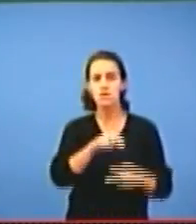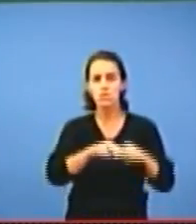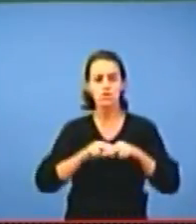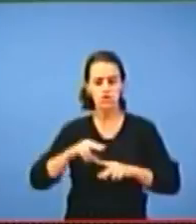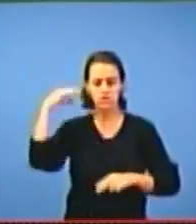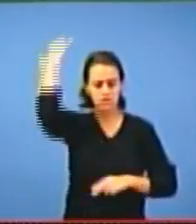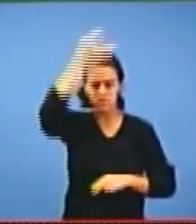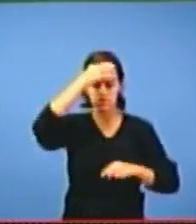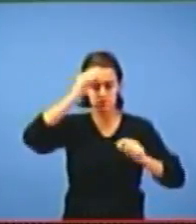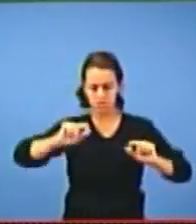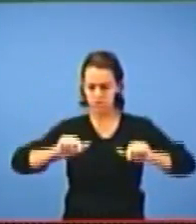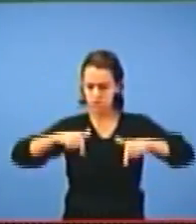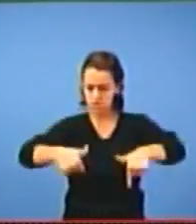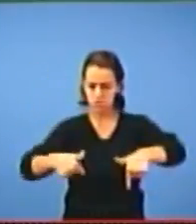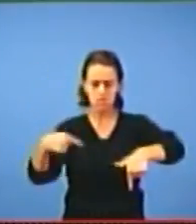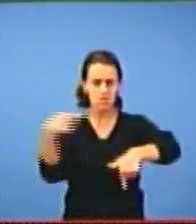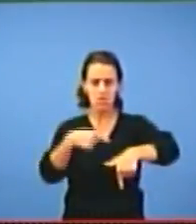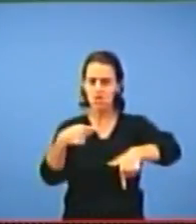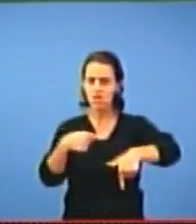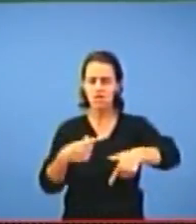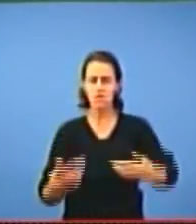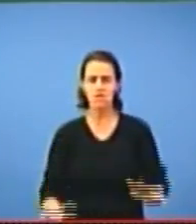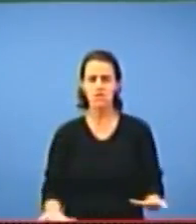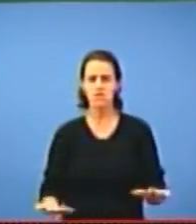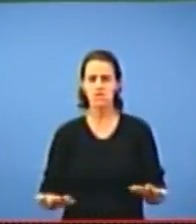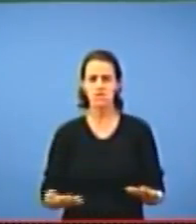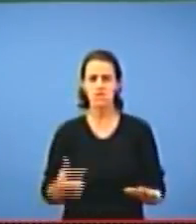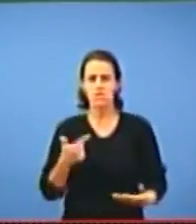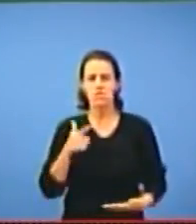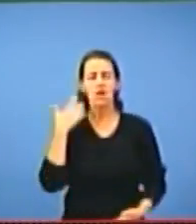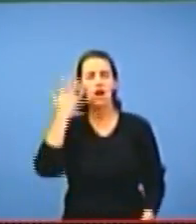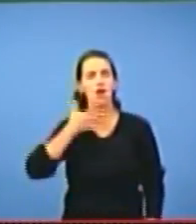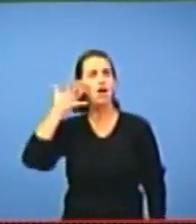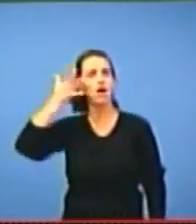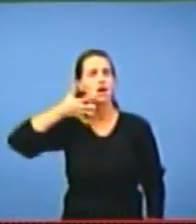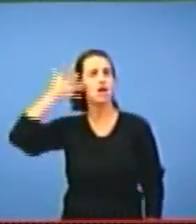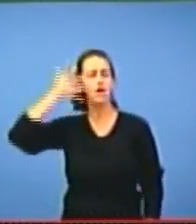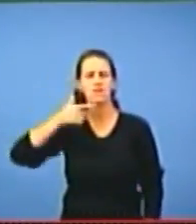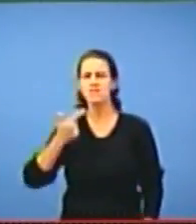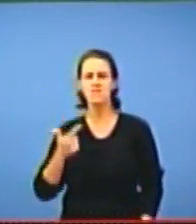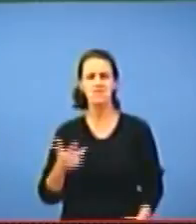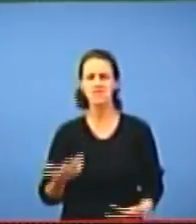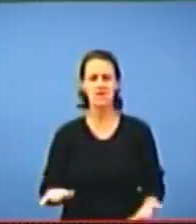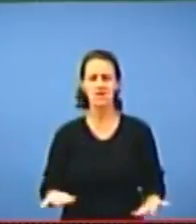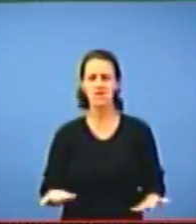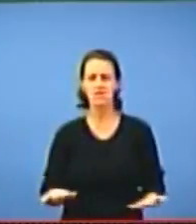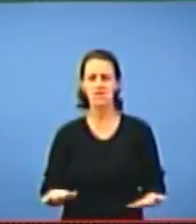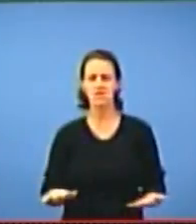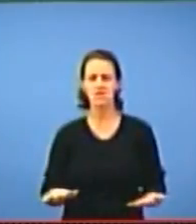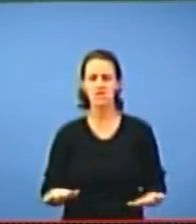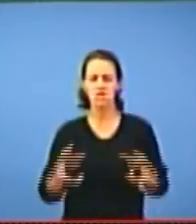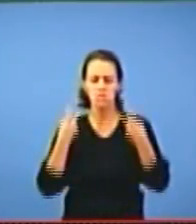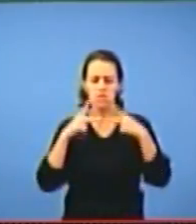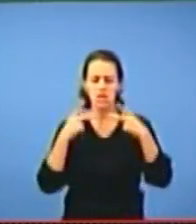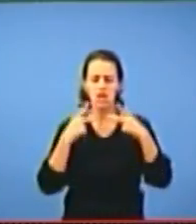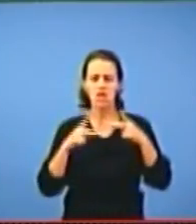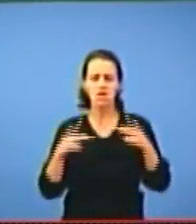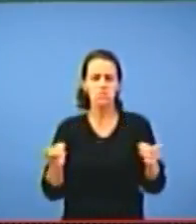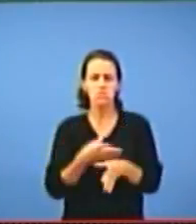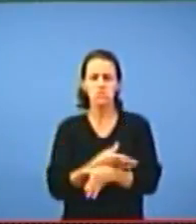Santo quiere operar en medio de la iglesia. No hay más discurso en nuestro medio. Uno entrega la palabra revelada. El Señor